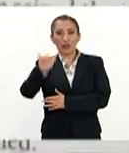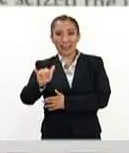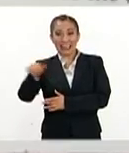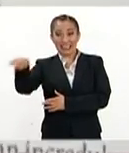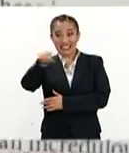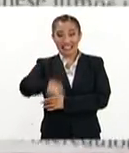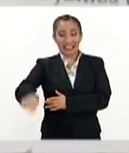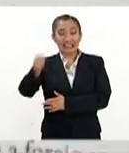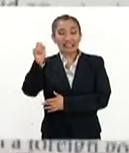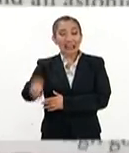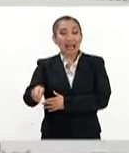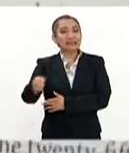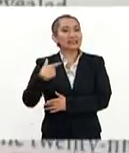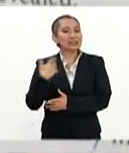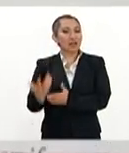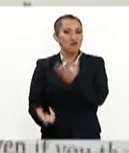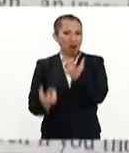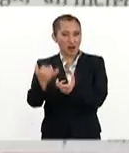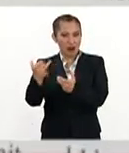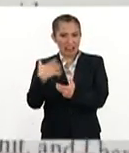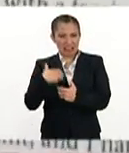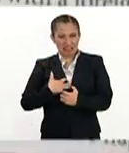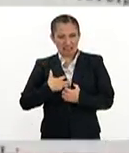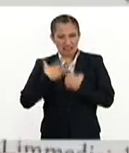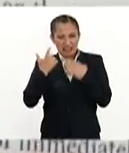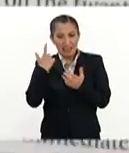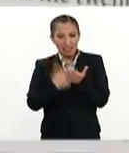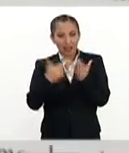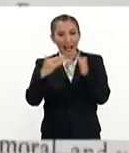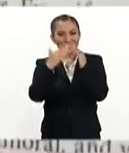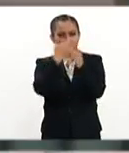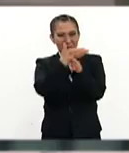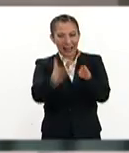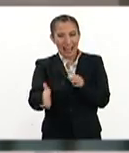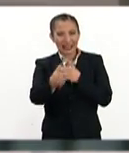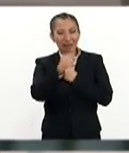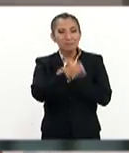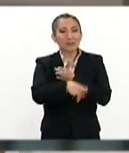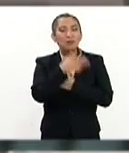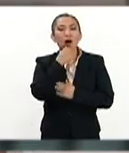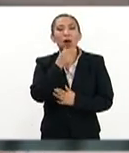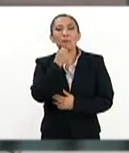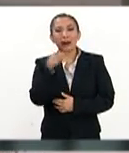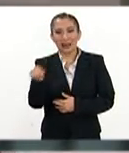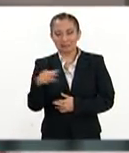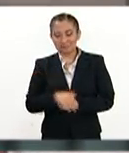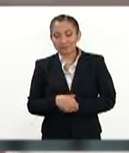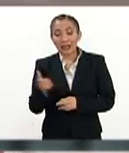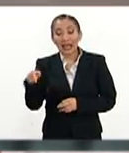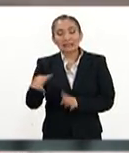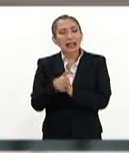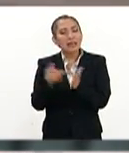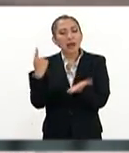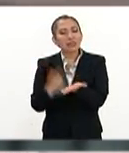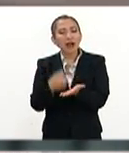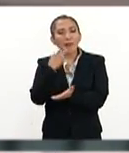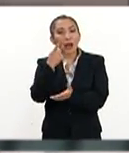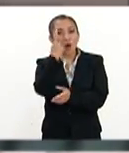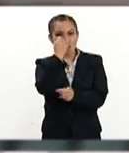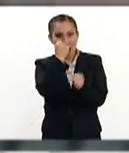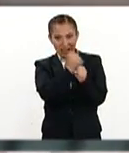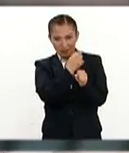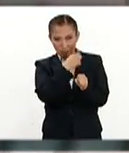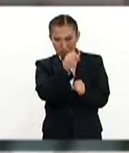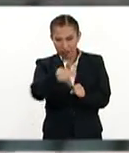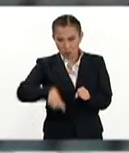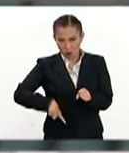Inside the Trump White House, Fuego y Furia dentro de la Casa Blanca, del periodista Michael Wolff. El ejemplar habla del primer año del presidente Trump